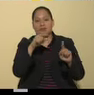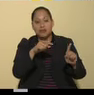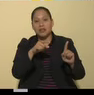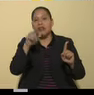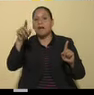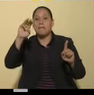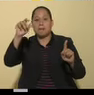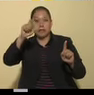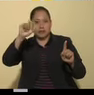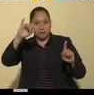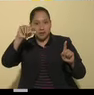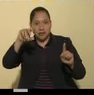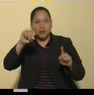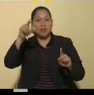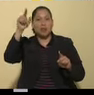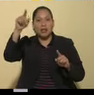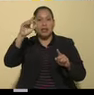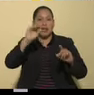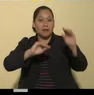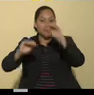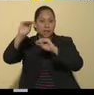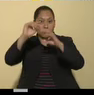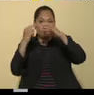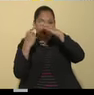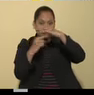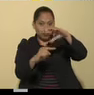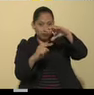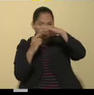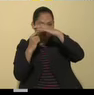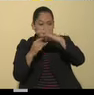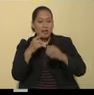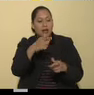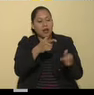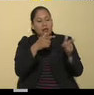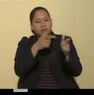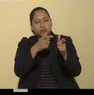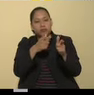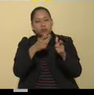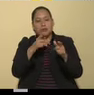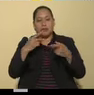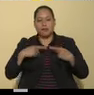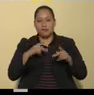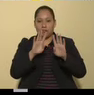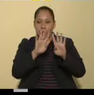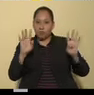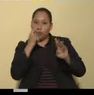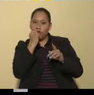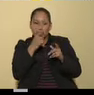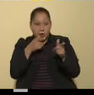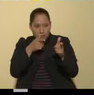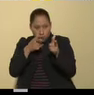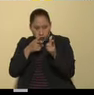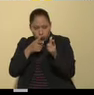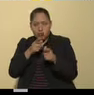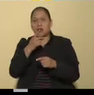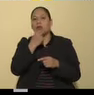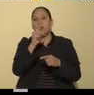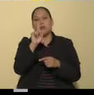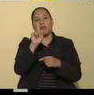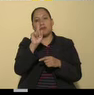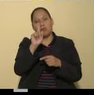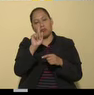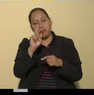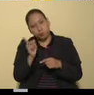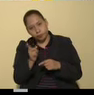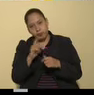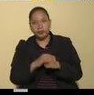don Maximiliano. En el Cerro de las Campanas lo fusilaron. Pero hay otra anécdota bien importante, que